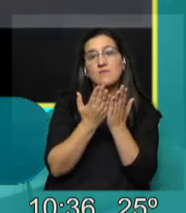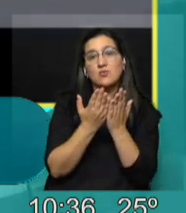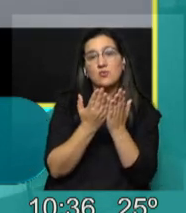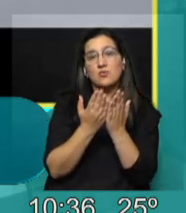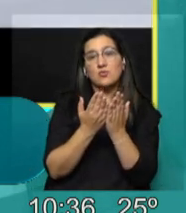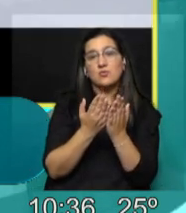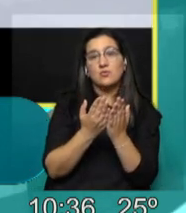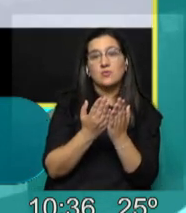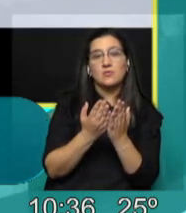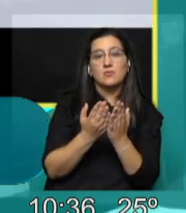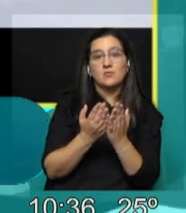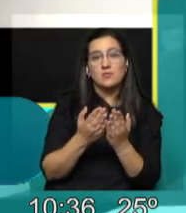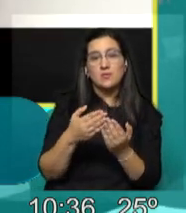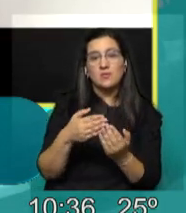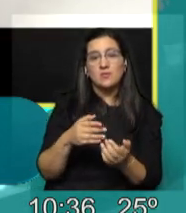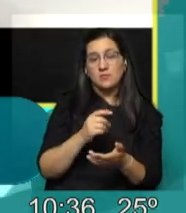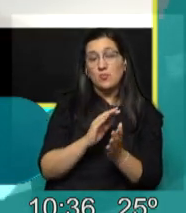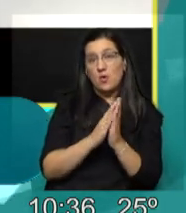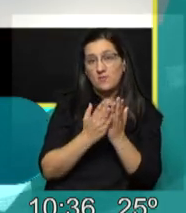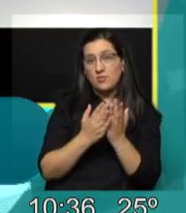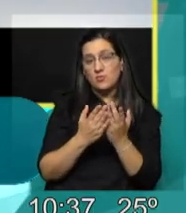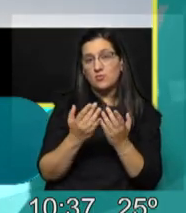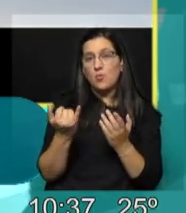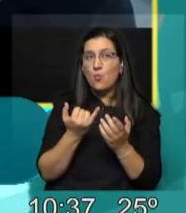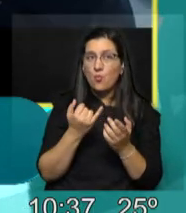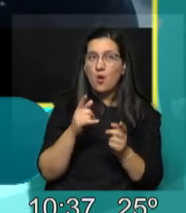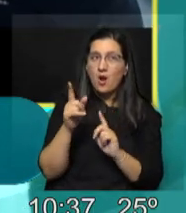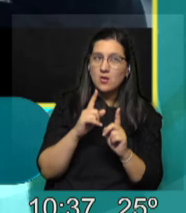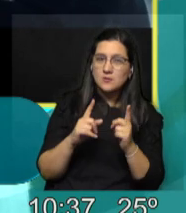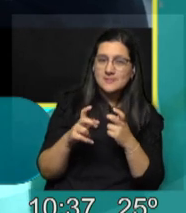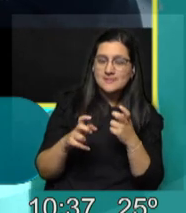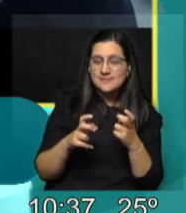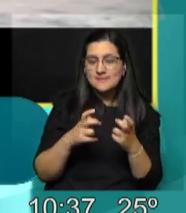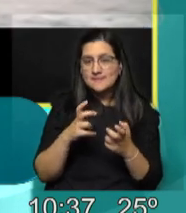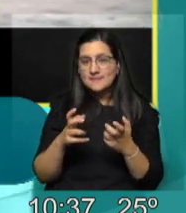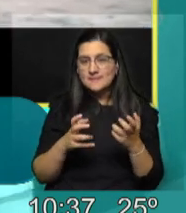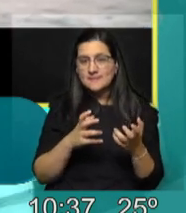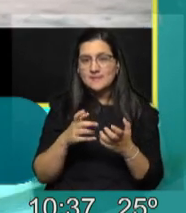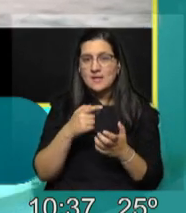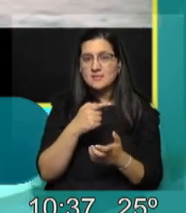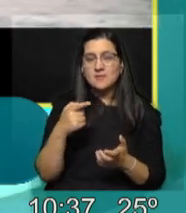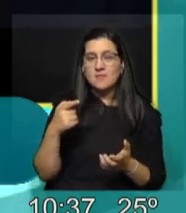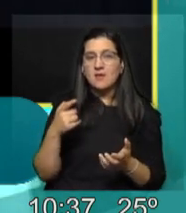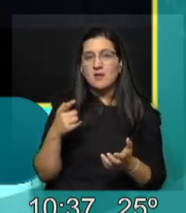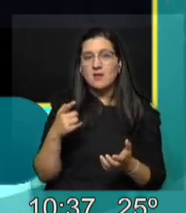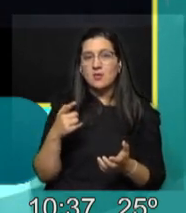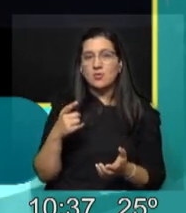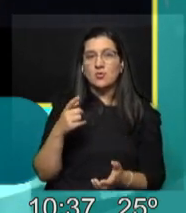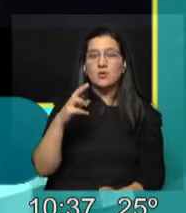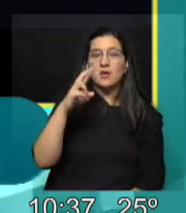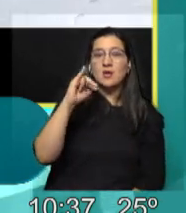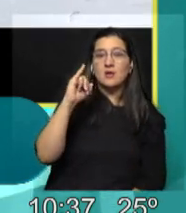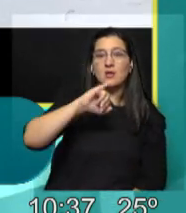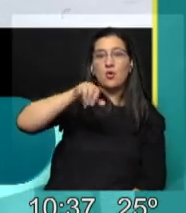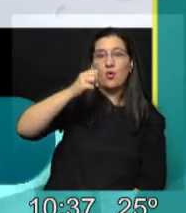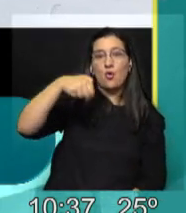Paolo Bierzi. Hubo algún cortocircuito en algún momento en la semana con Gonzalo Orijón, que fue